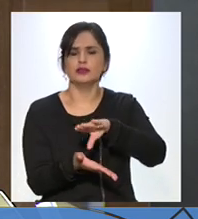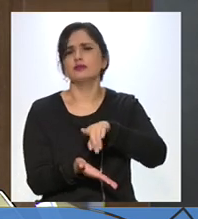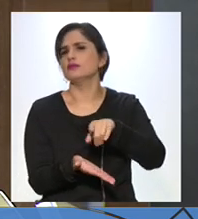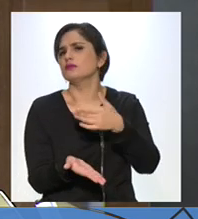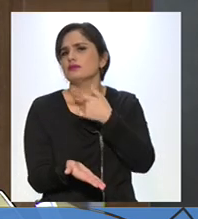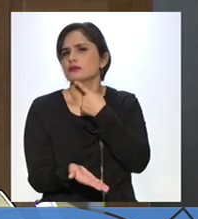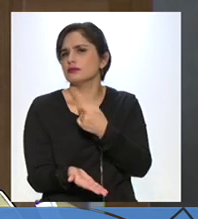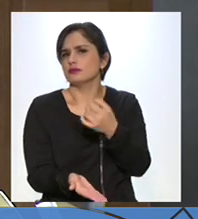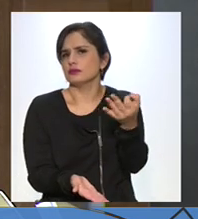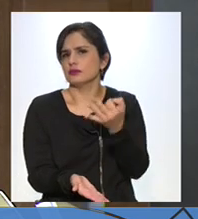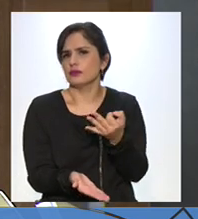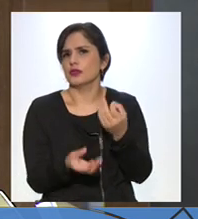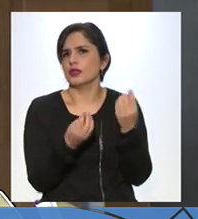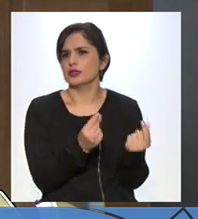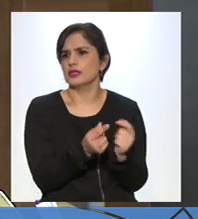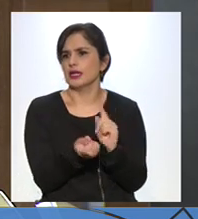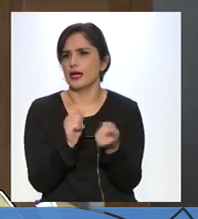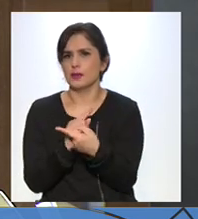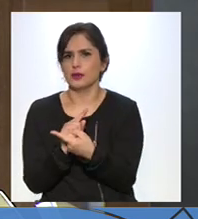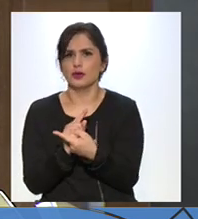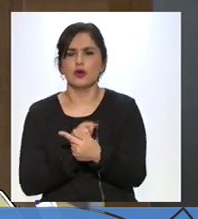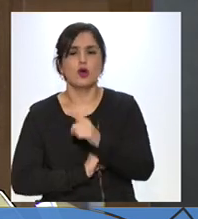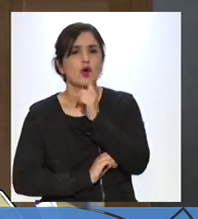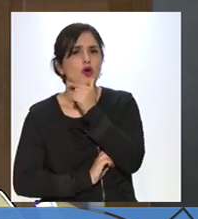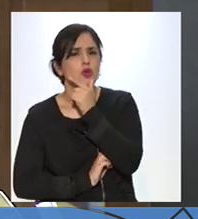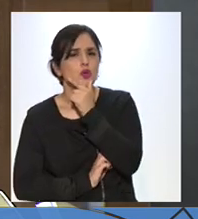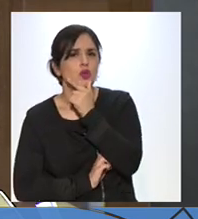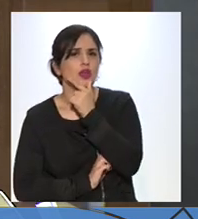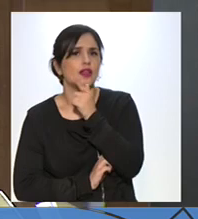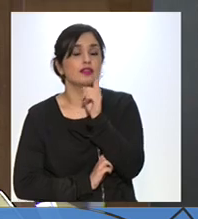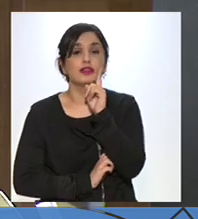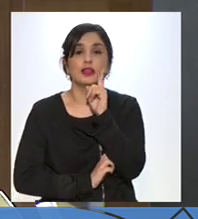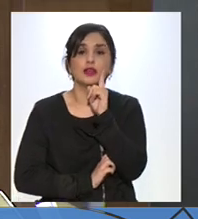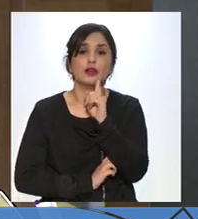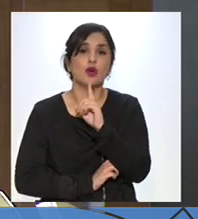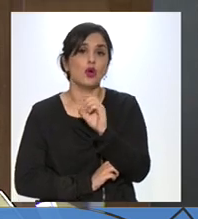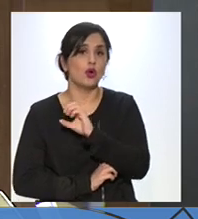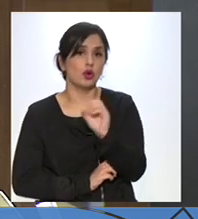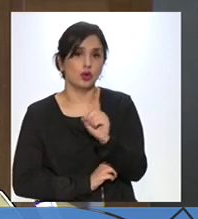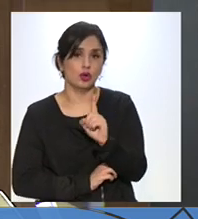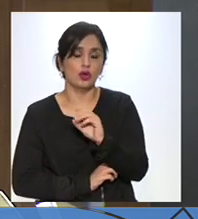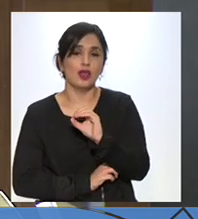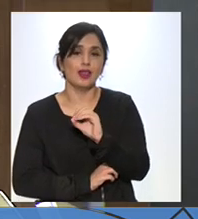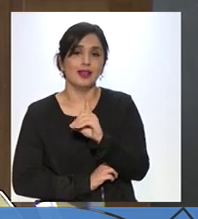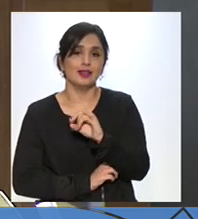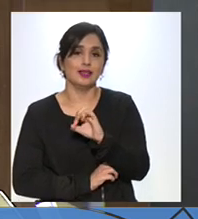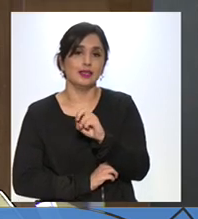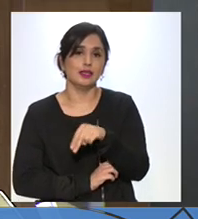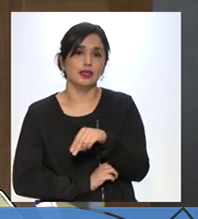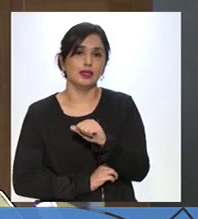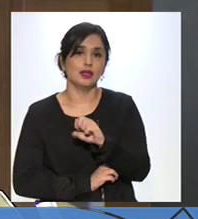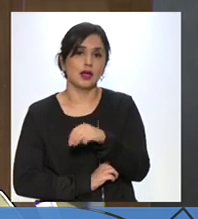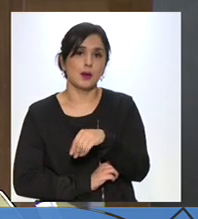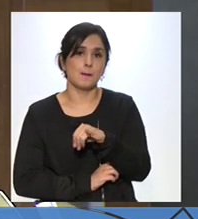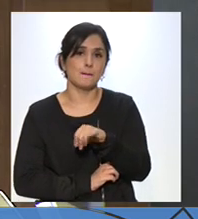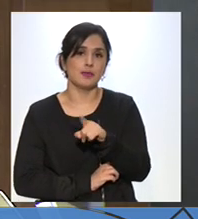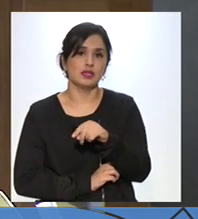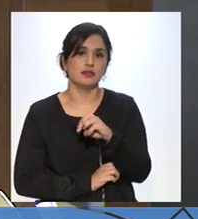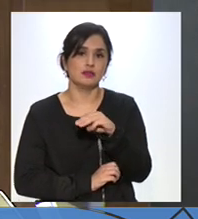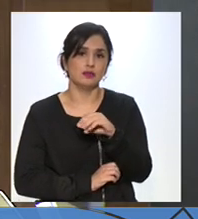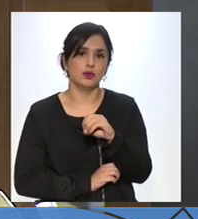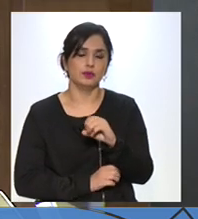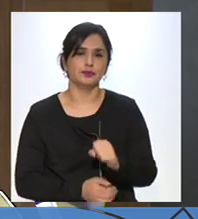plantean sobre ese dinamismo? Ustedes tienen dudas sobre el dinamismo, no me cabe duda. ¿Cómo pueden enfrentarlo de esa